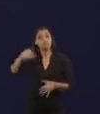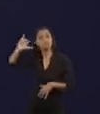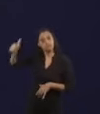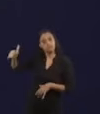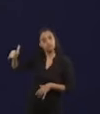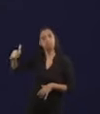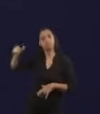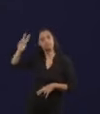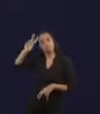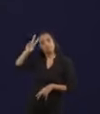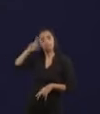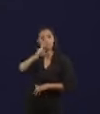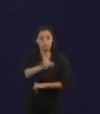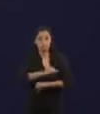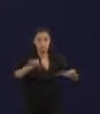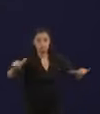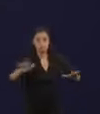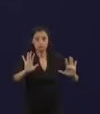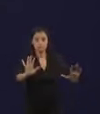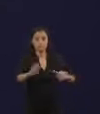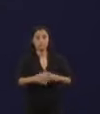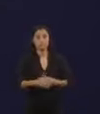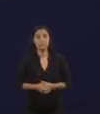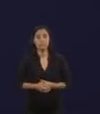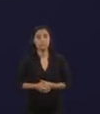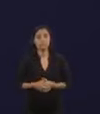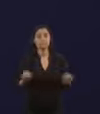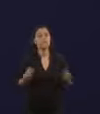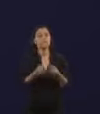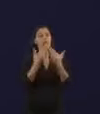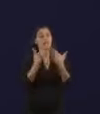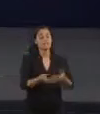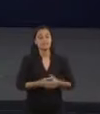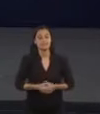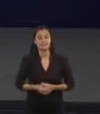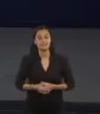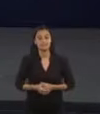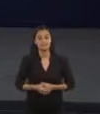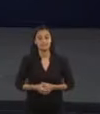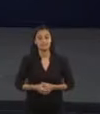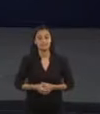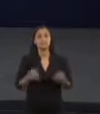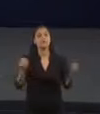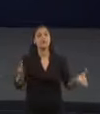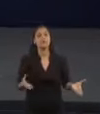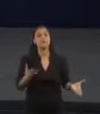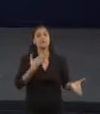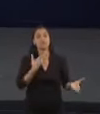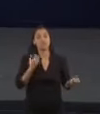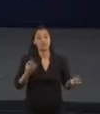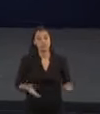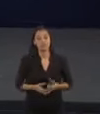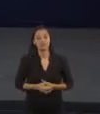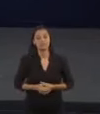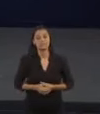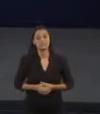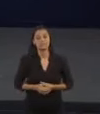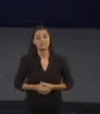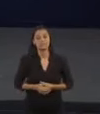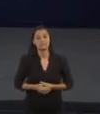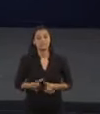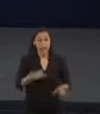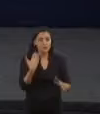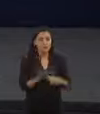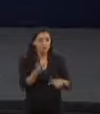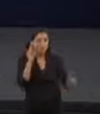presidente Así que allí bueno Muchas gracias por nada Qué tal Cómo le va Vocero Hola cómo andas hacía rato que no te